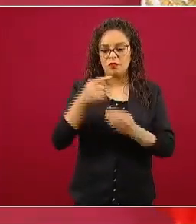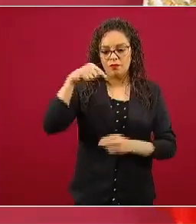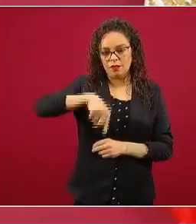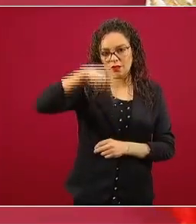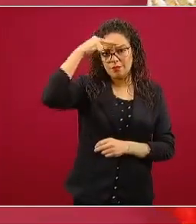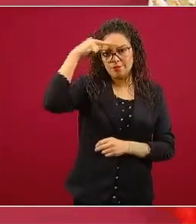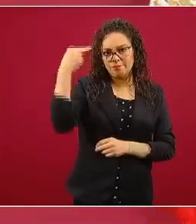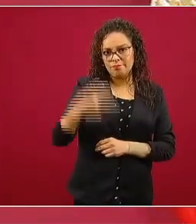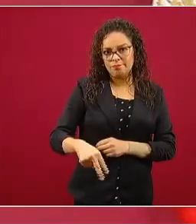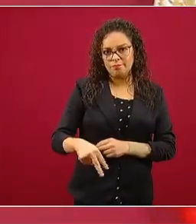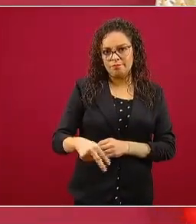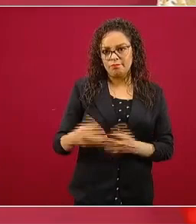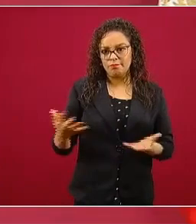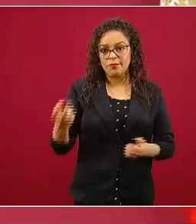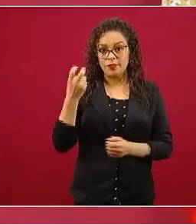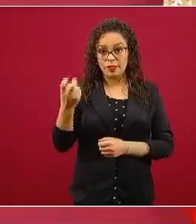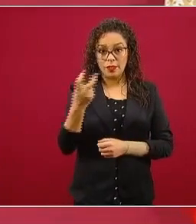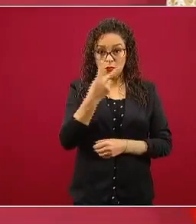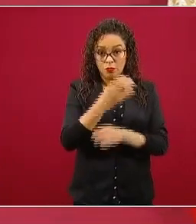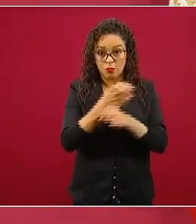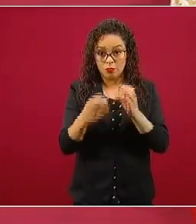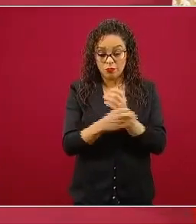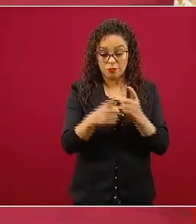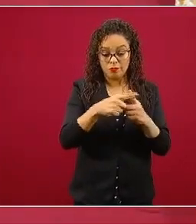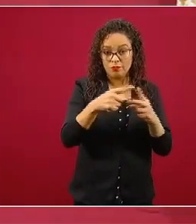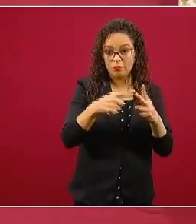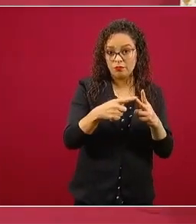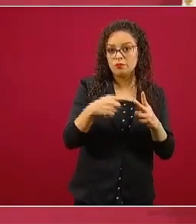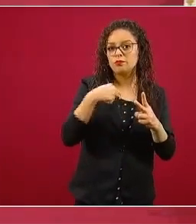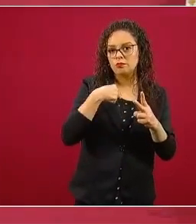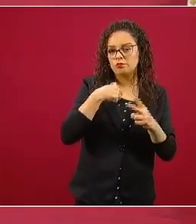opinión en los dos casos